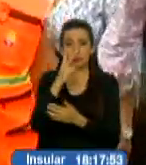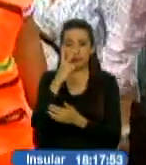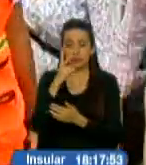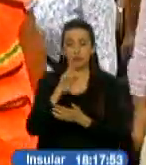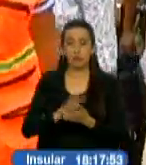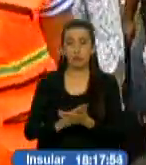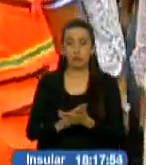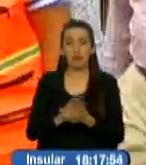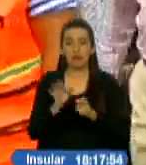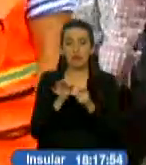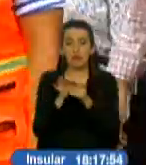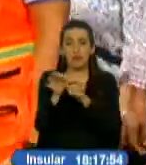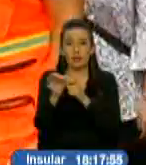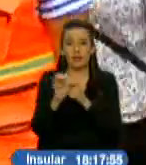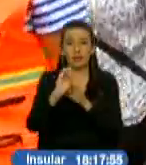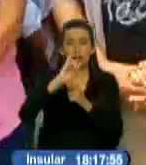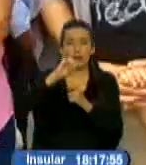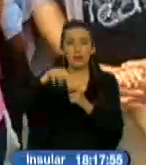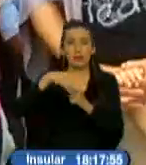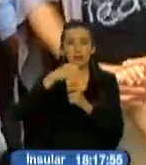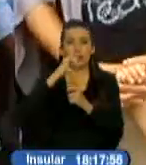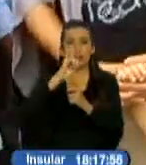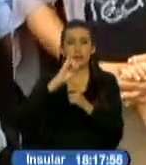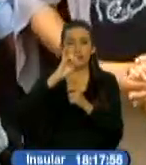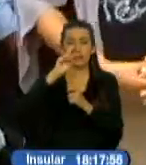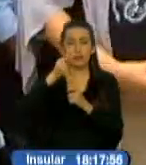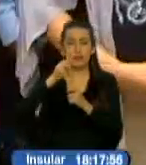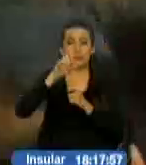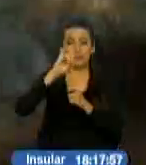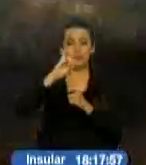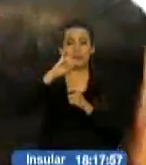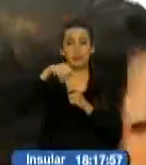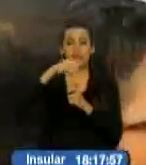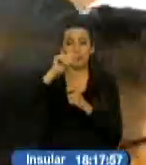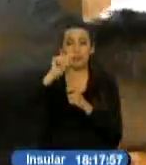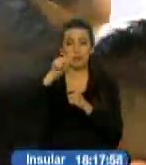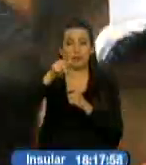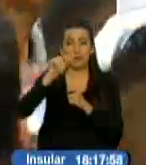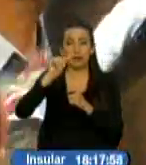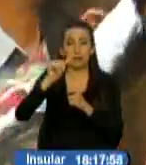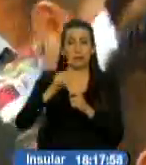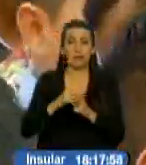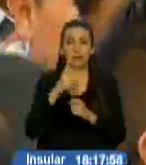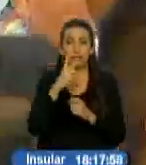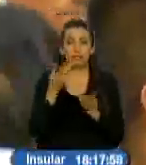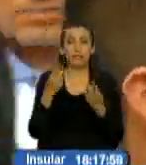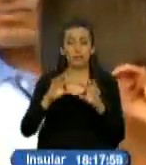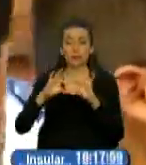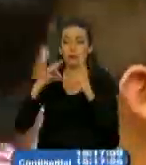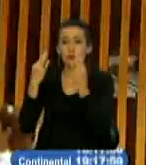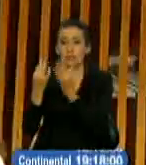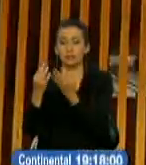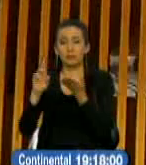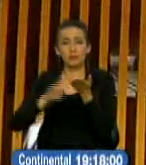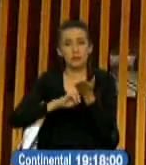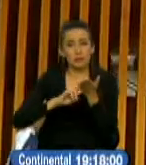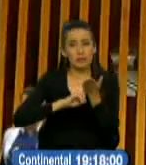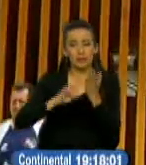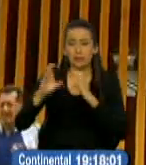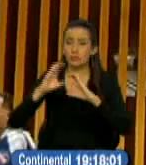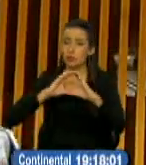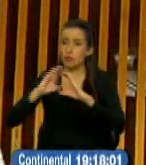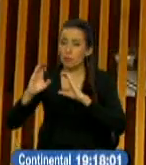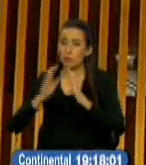Vera del Cantón Jipijapa. Además, mantuvo una reunión con las familias perjudicadas por las inundaciones, a